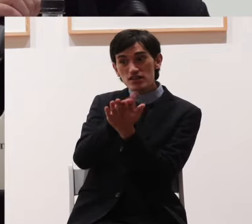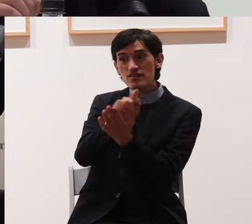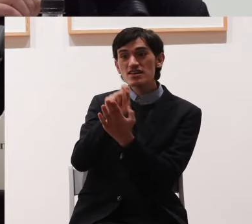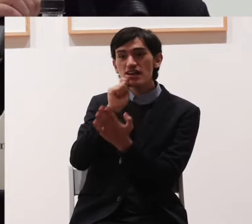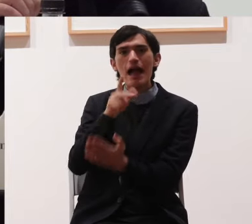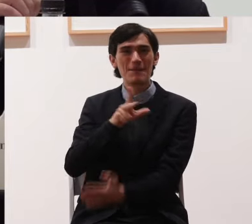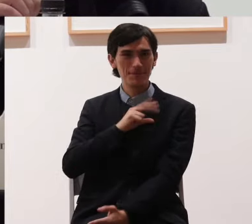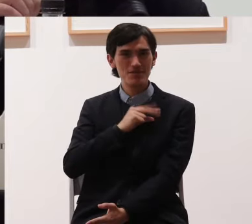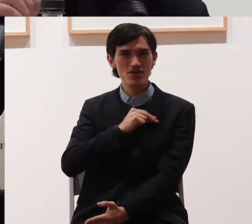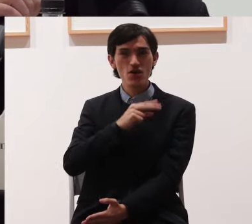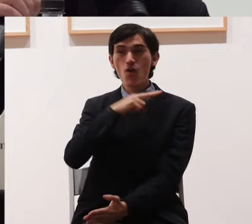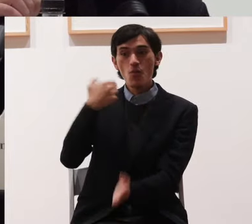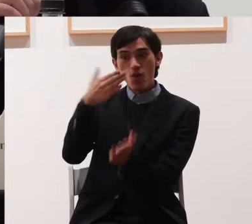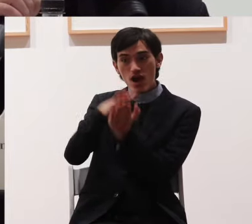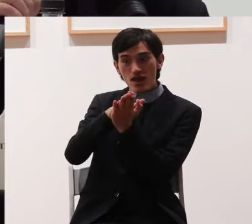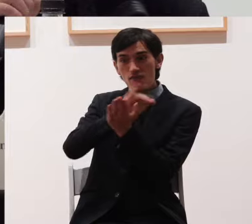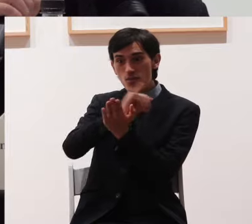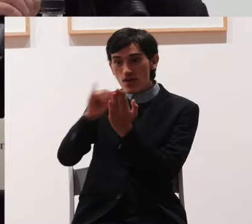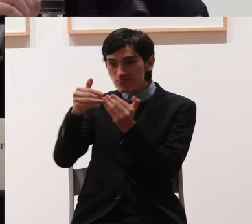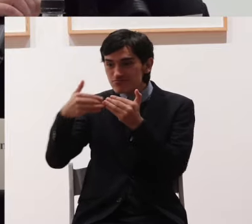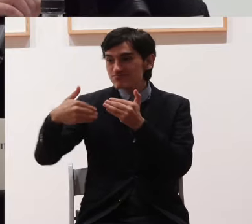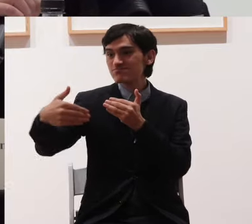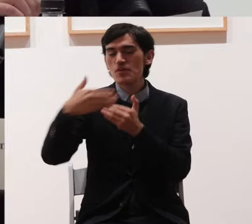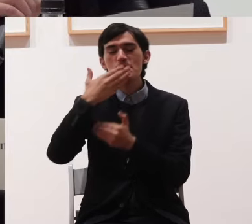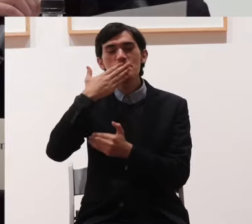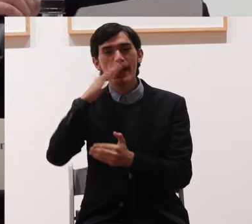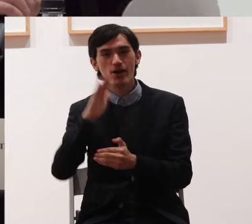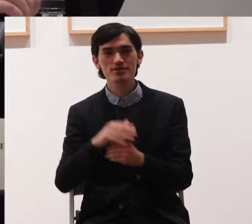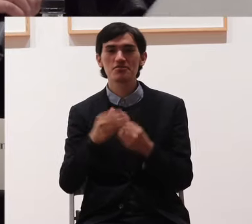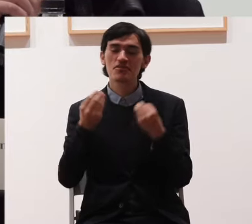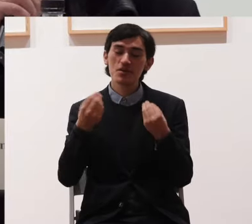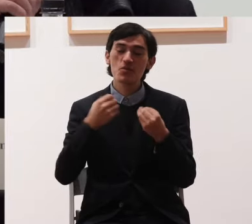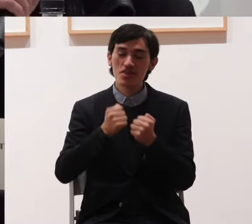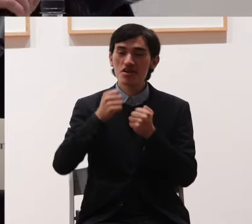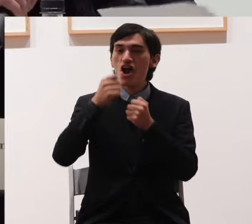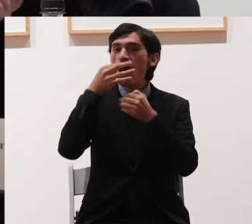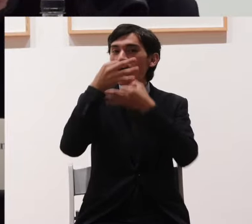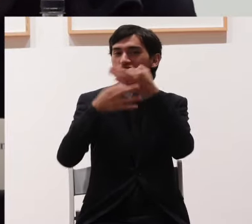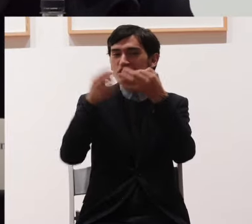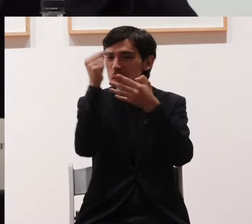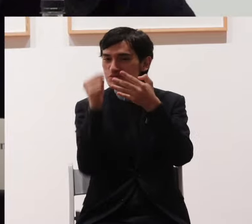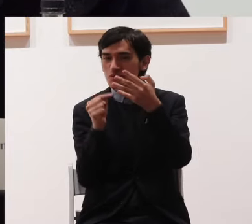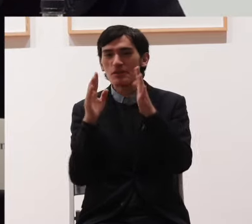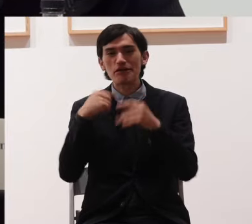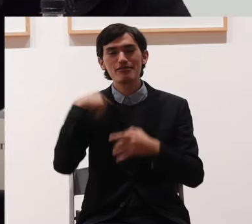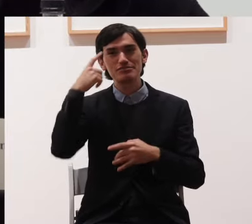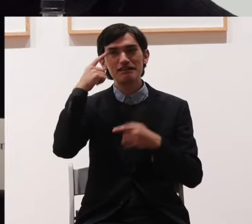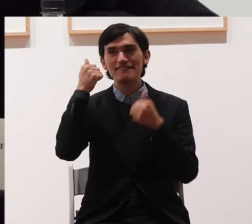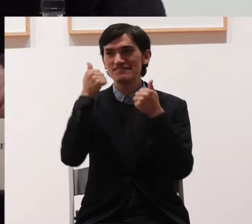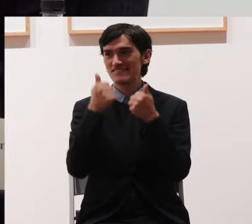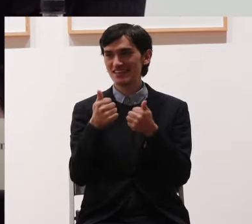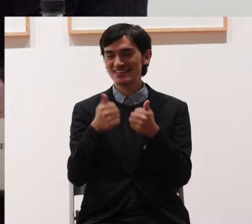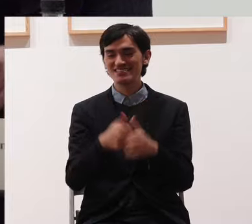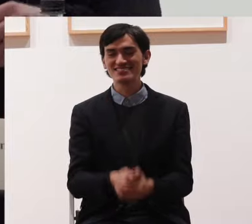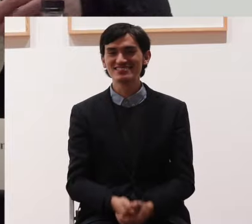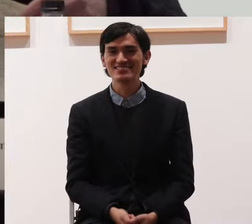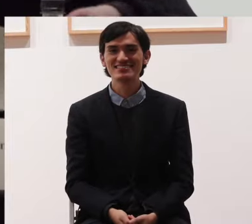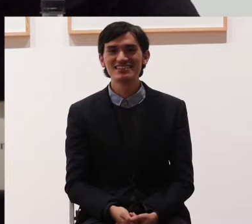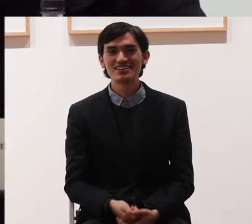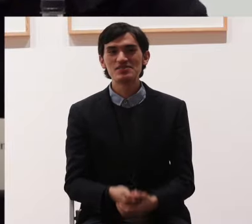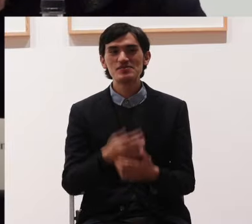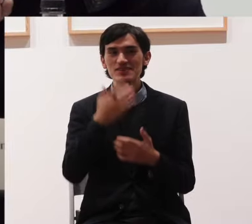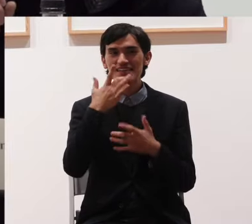ser un premio, la continuación de algo mejor todavía. Bueno, puedo decirle más cosas, pero yo creo que está bien ahí porque no los